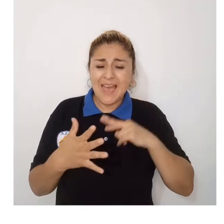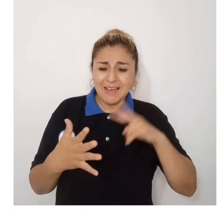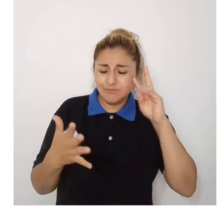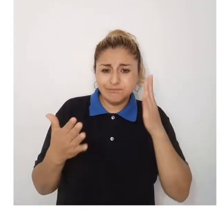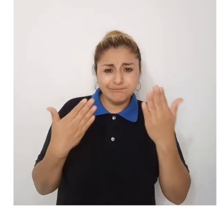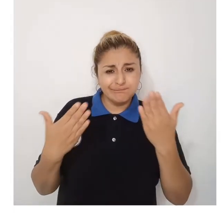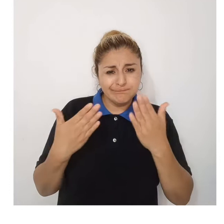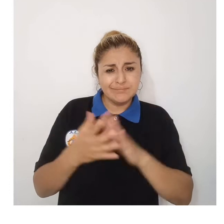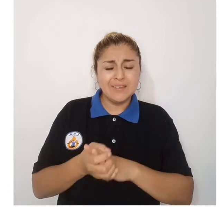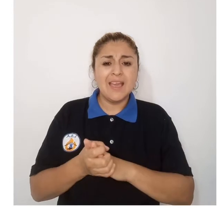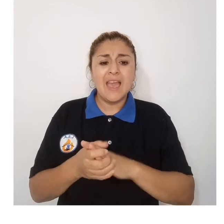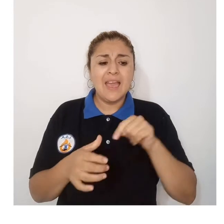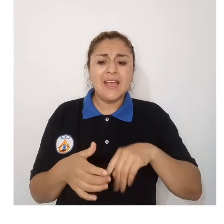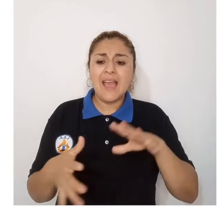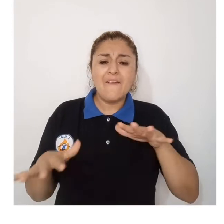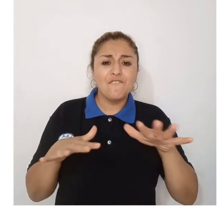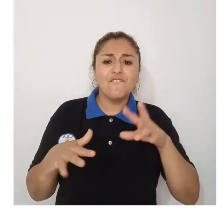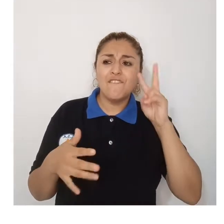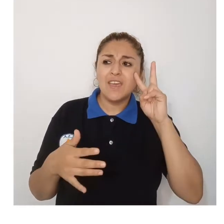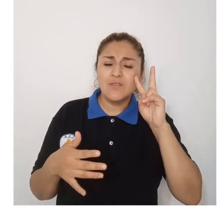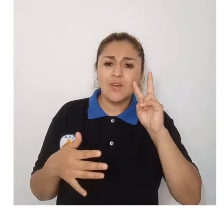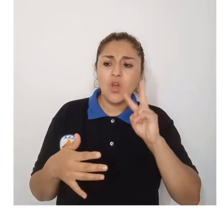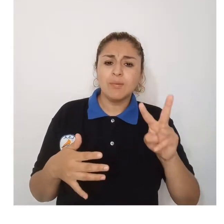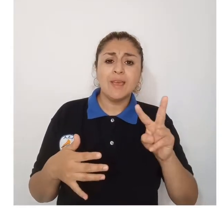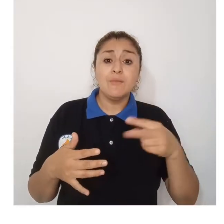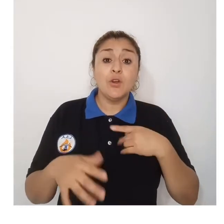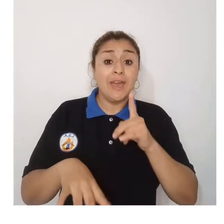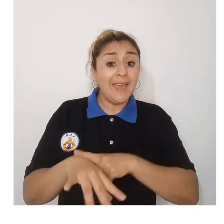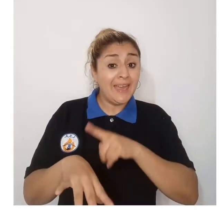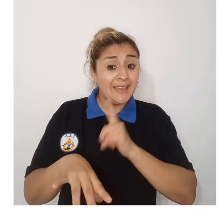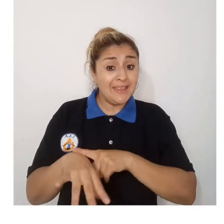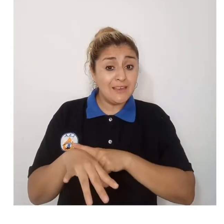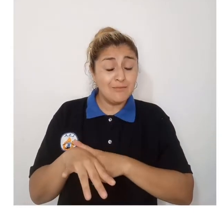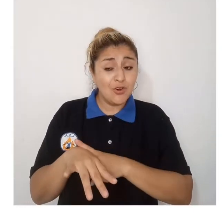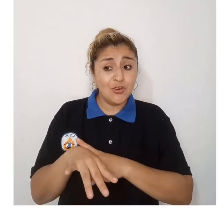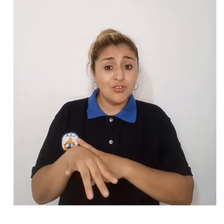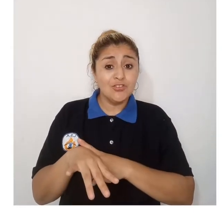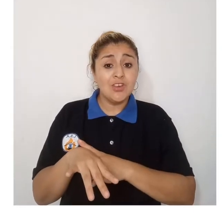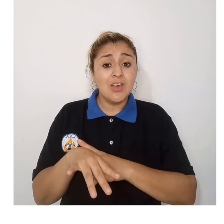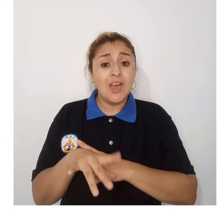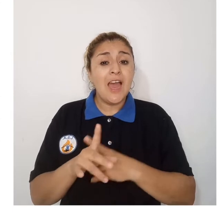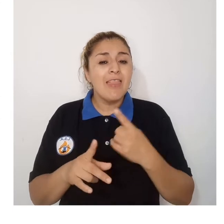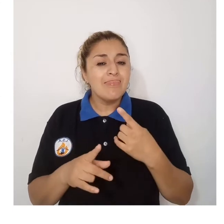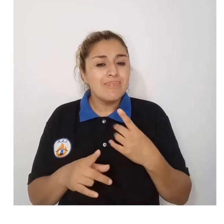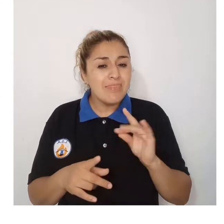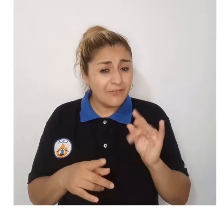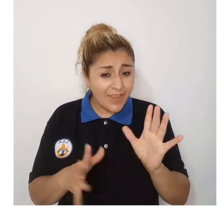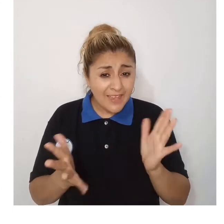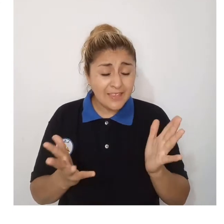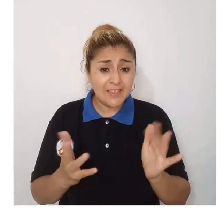a los tiempos la plenitud de la iglesia de acuerdo a los tiempos obrando con entendimiento